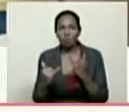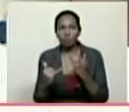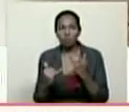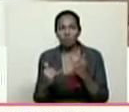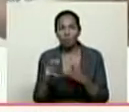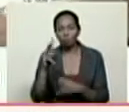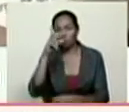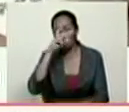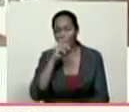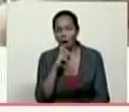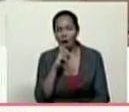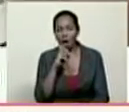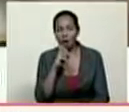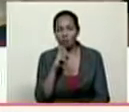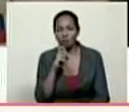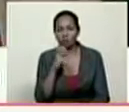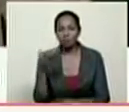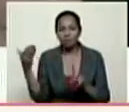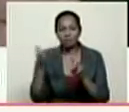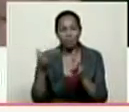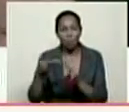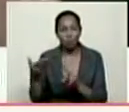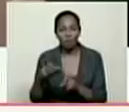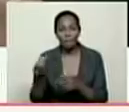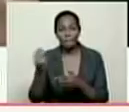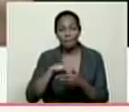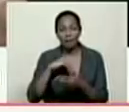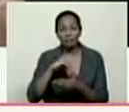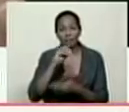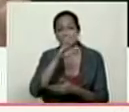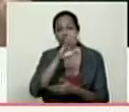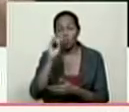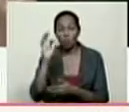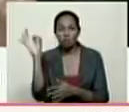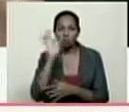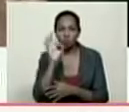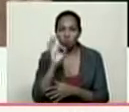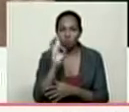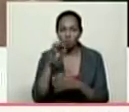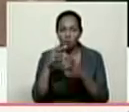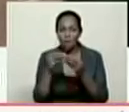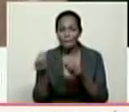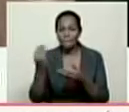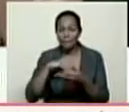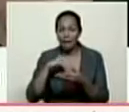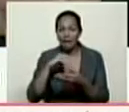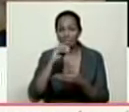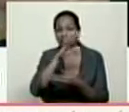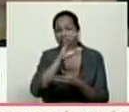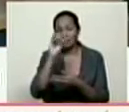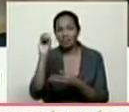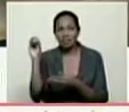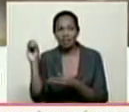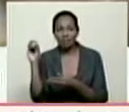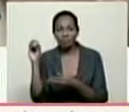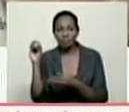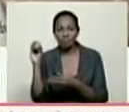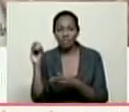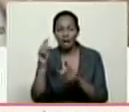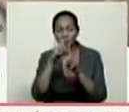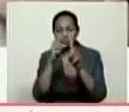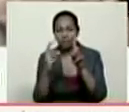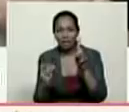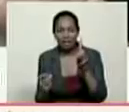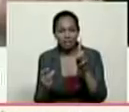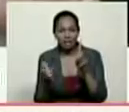en los últimos 2 años se han saboteado más del 50% de las más de 500 subestaciones eléctricas que tiene